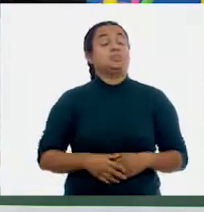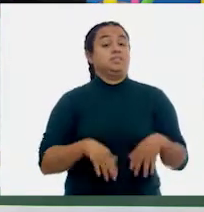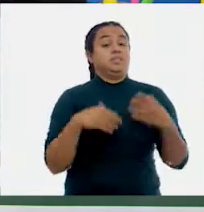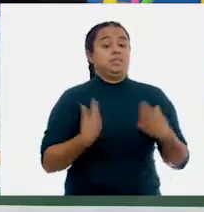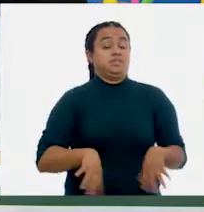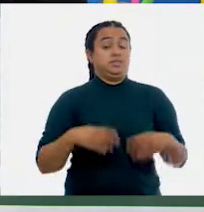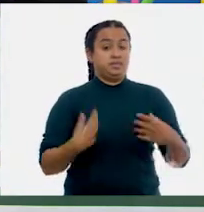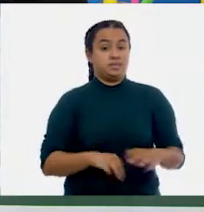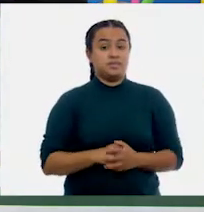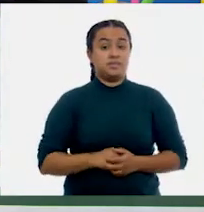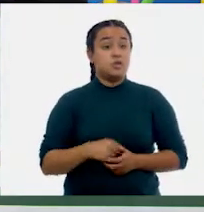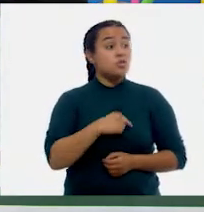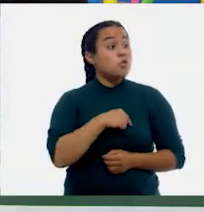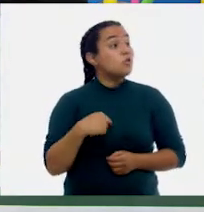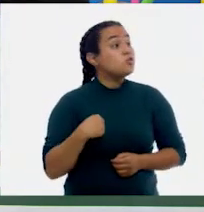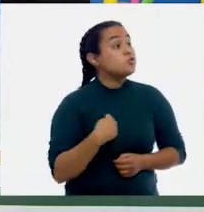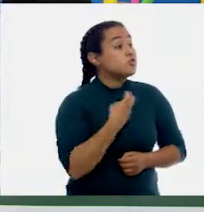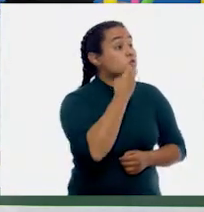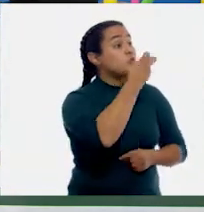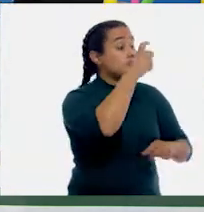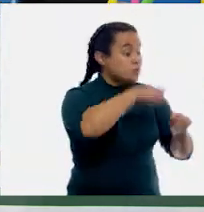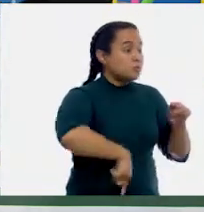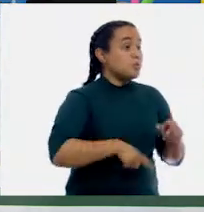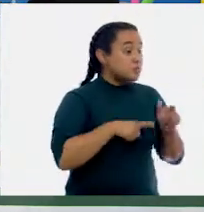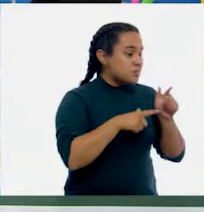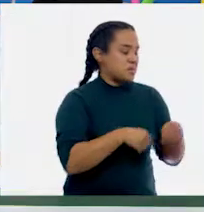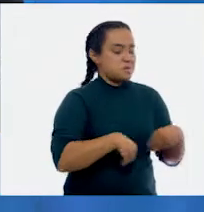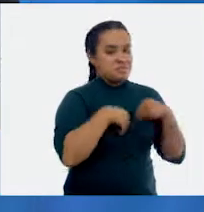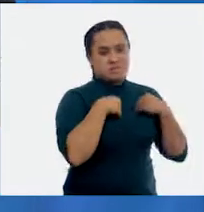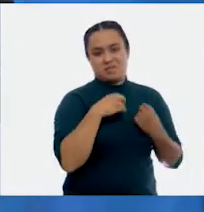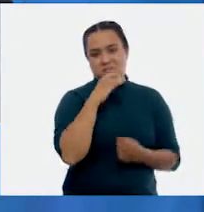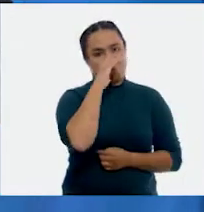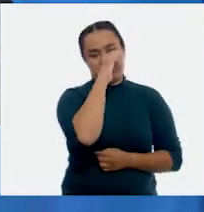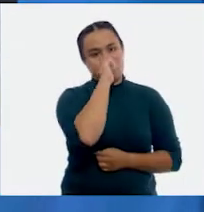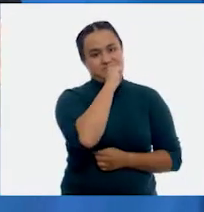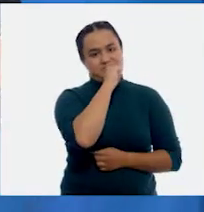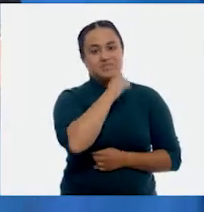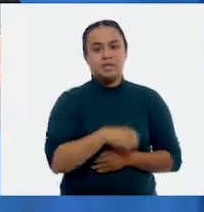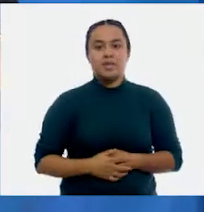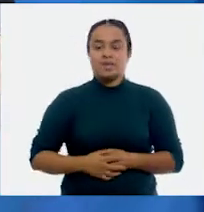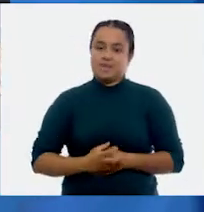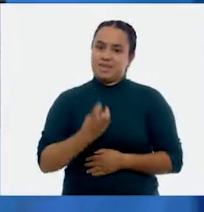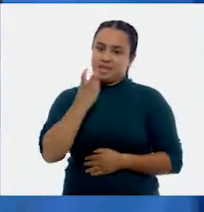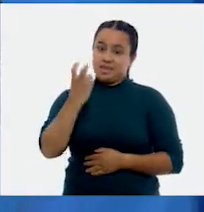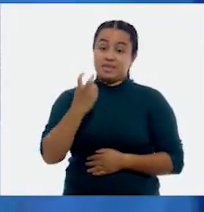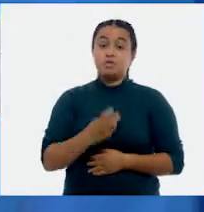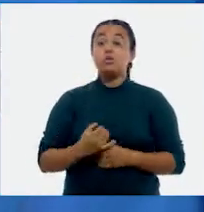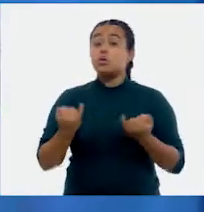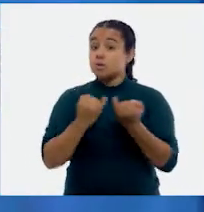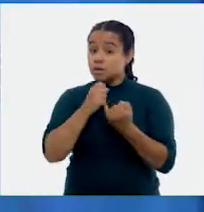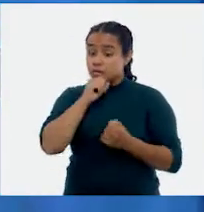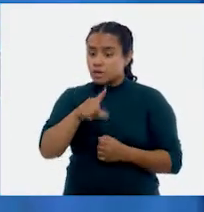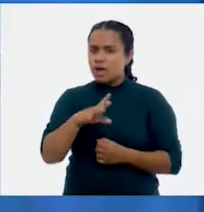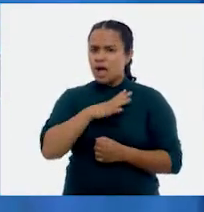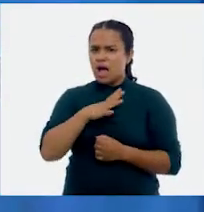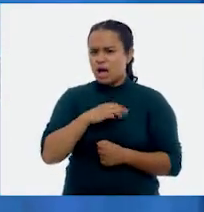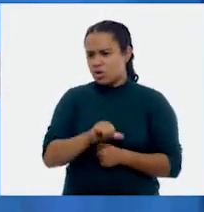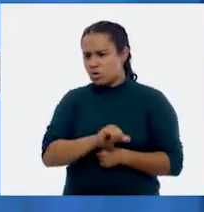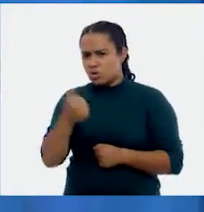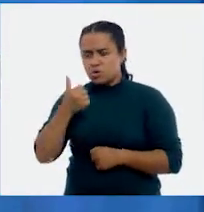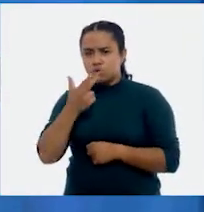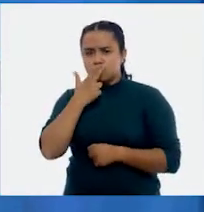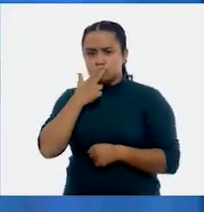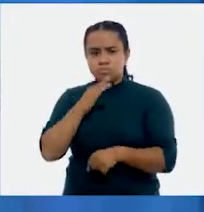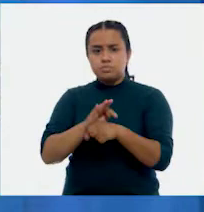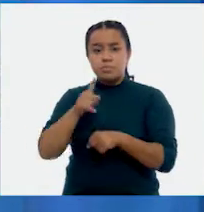no podríamos vivir sin ellos, la verdad, ¿eh? No. Efectivamente. Además, los ecosistemas también ofrecen otros servicios